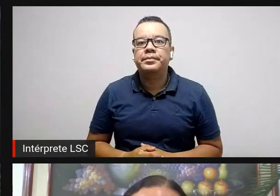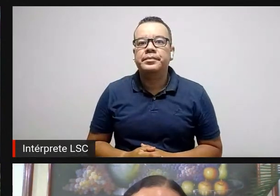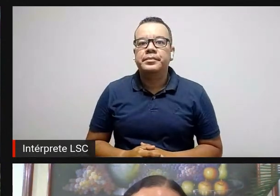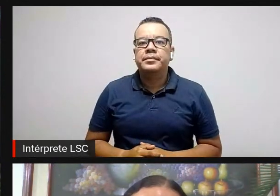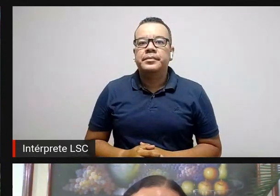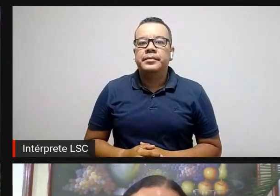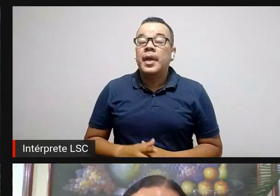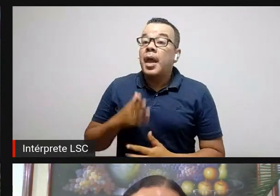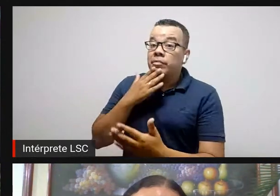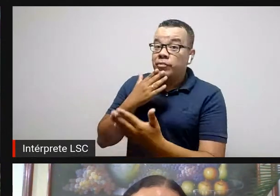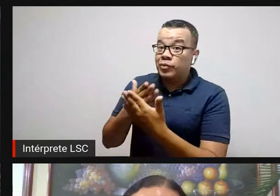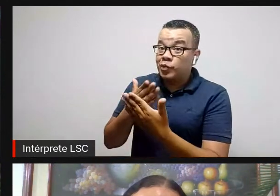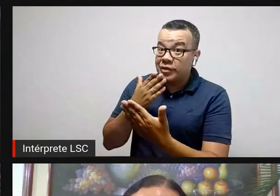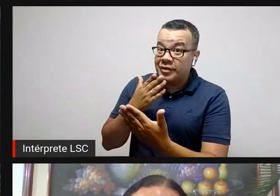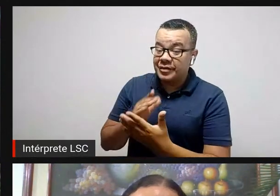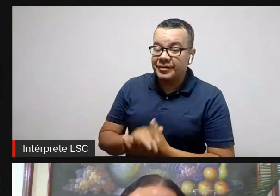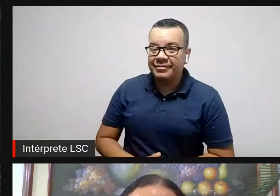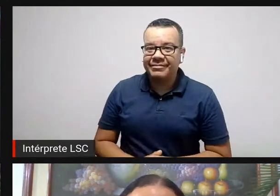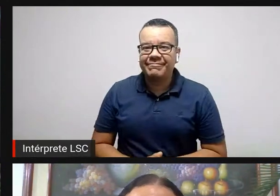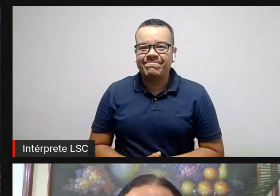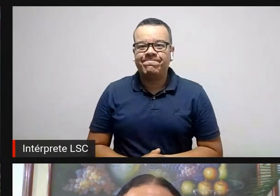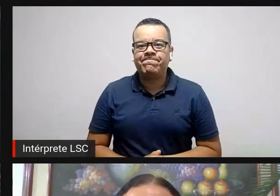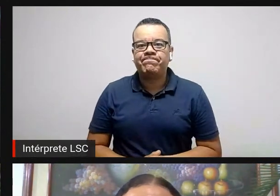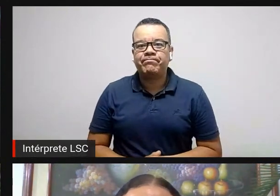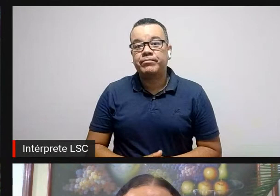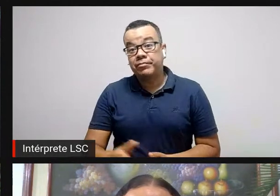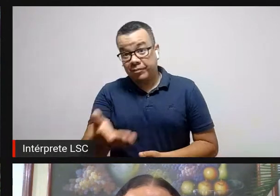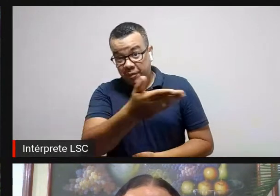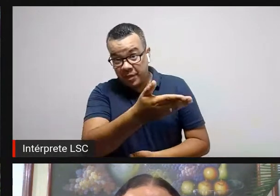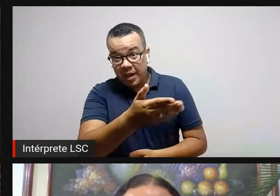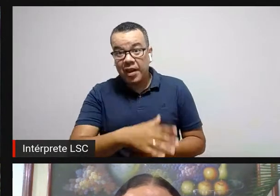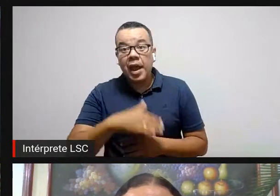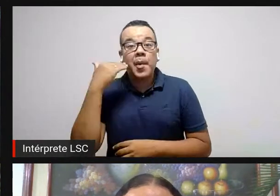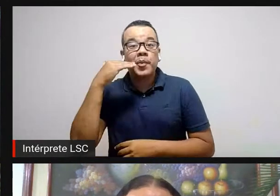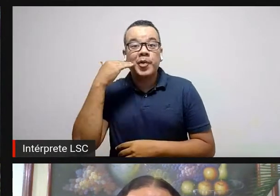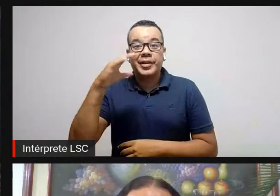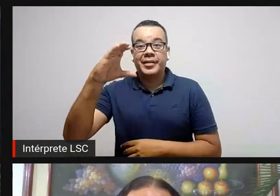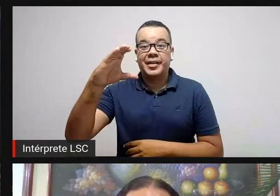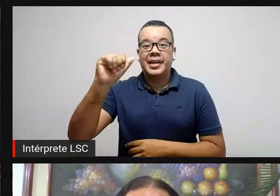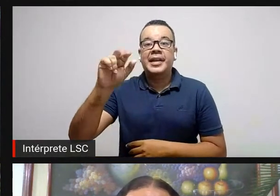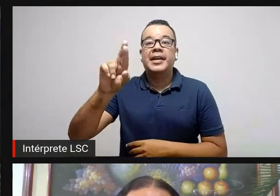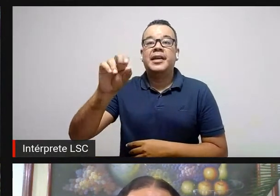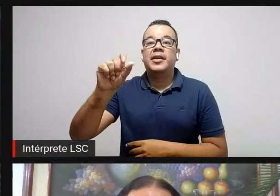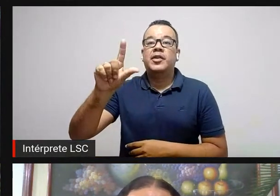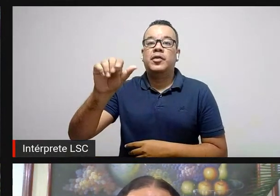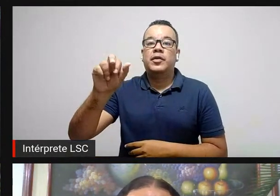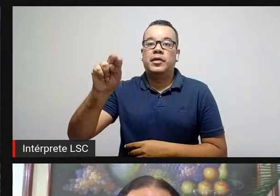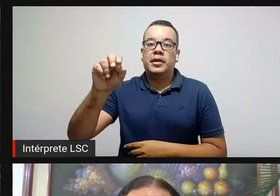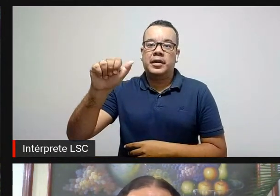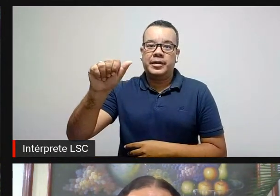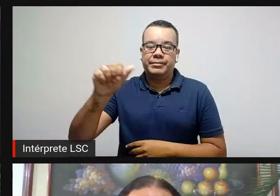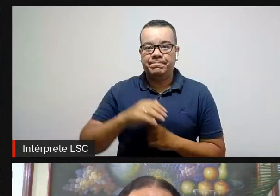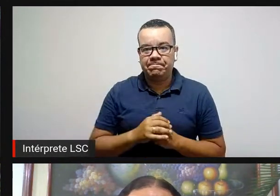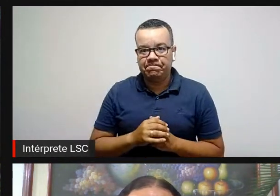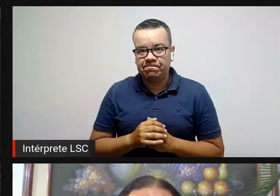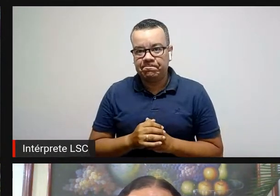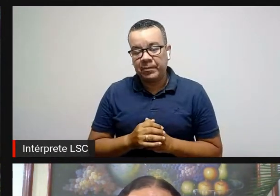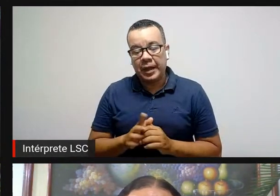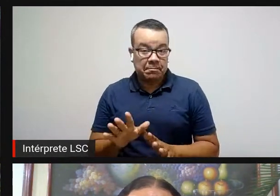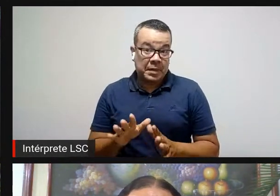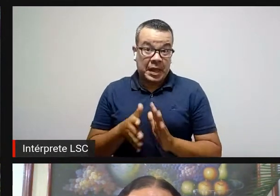Muchas gracias, Wider. Ahora sí, entonces, Carolina, durante la pandemia y gracias a la